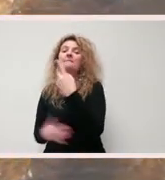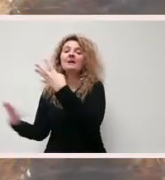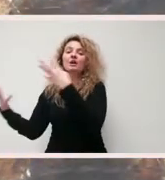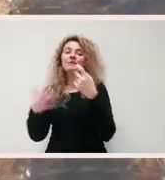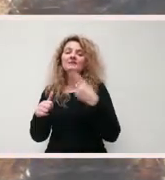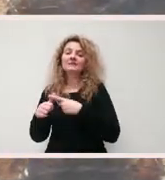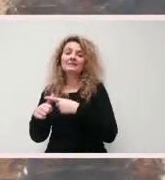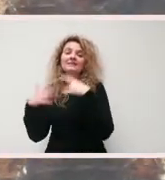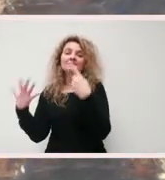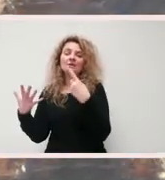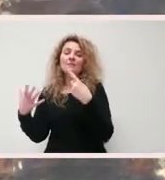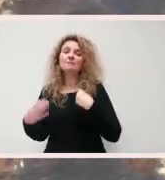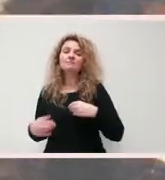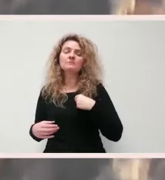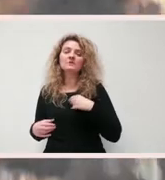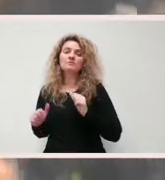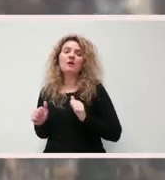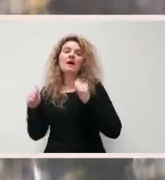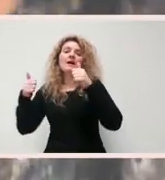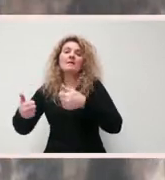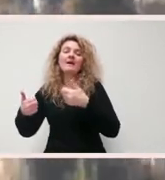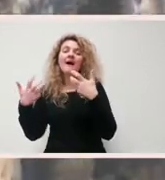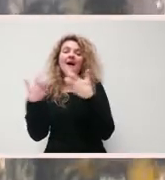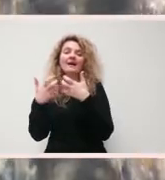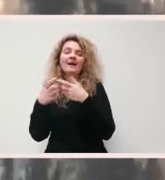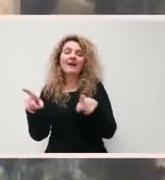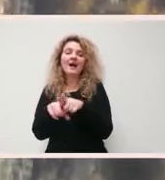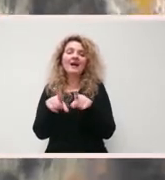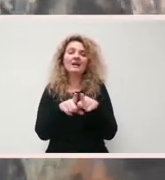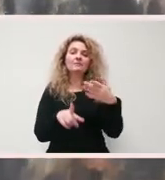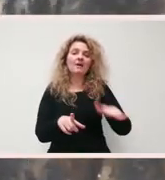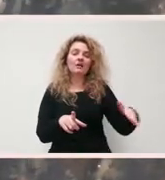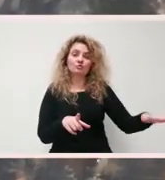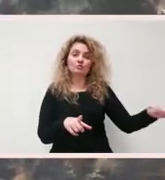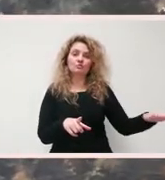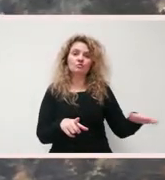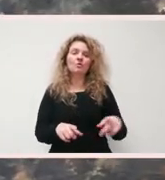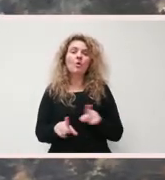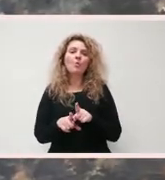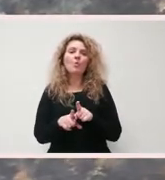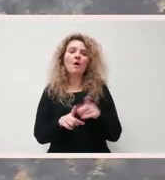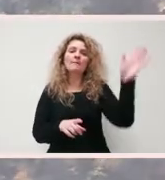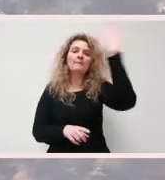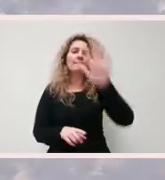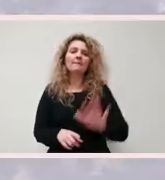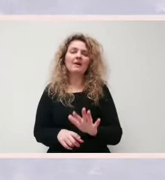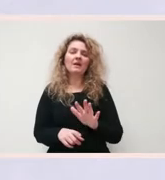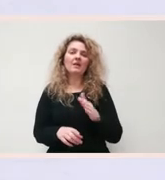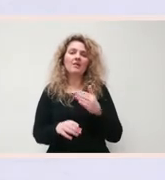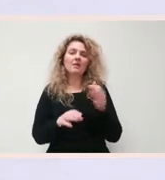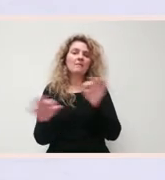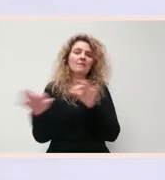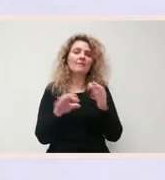da explosión do que sería a Guerra Fratricida, case como unha premonición fatal do que vai acontecer e que